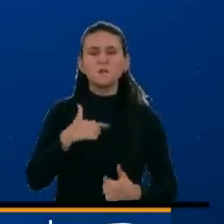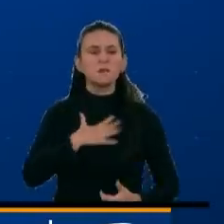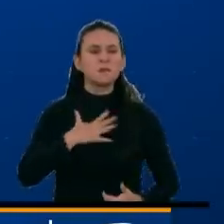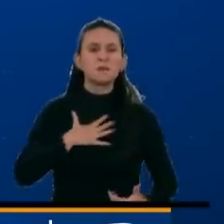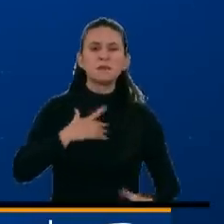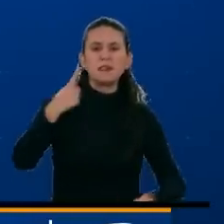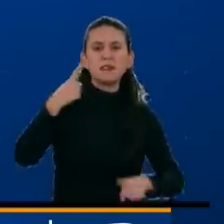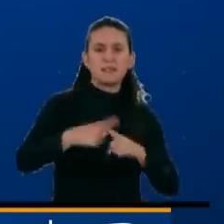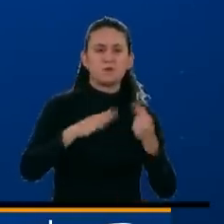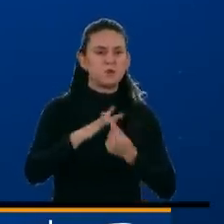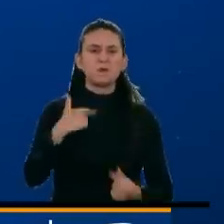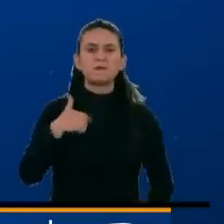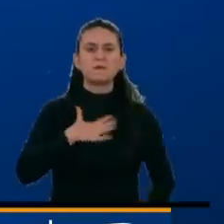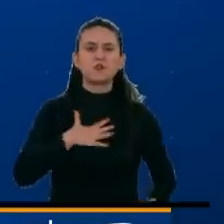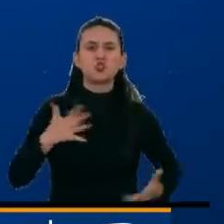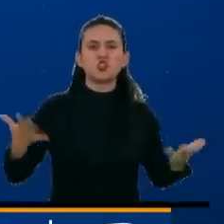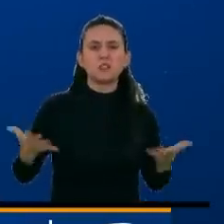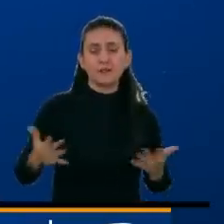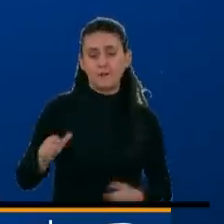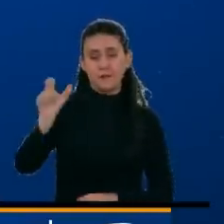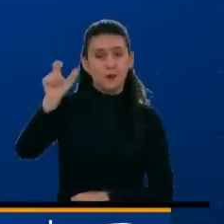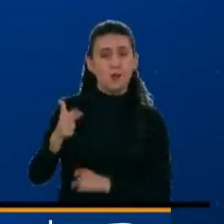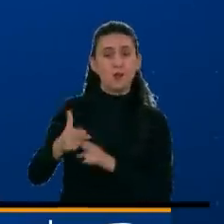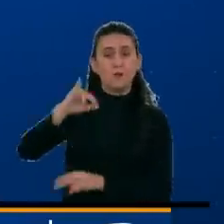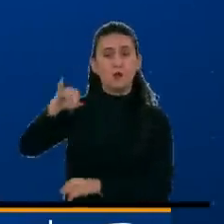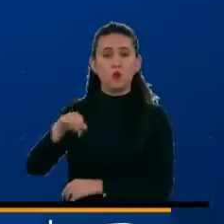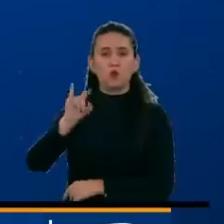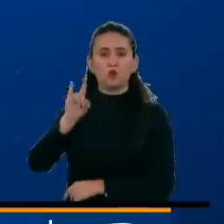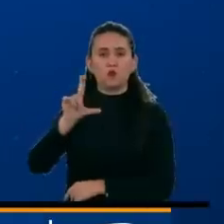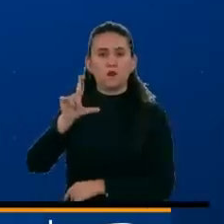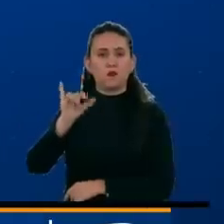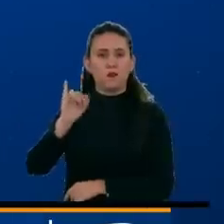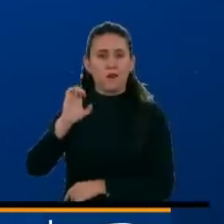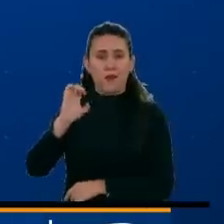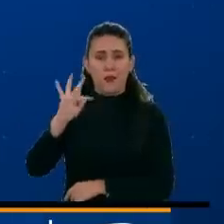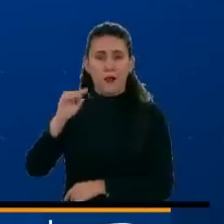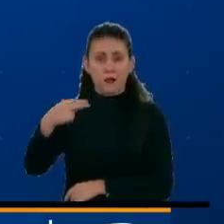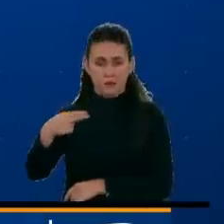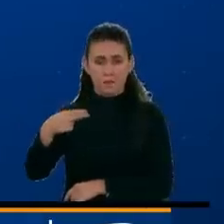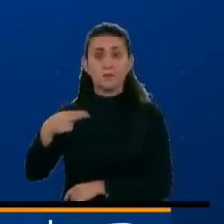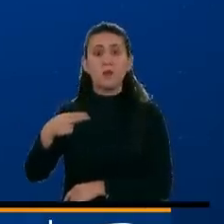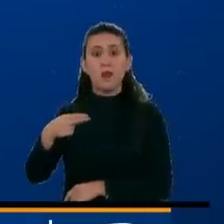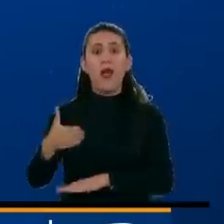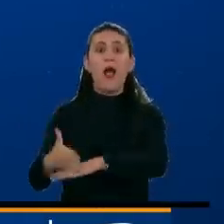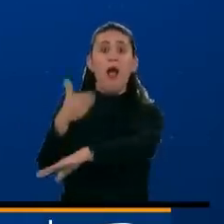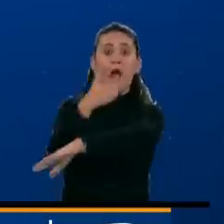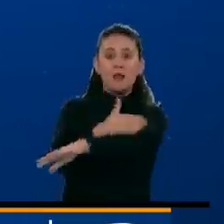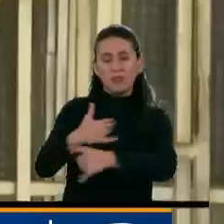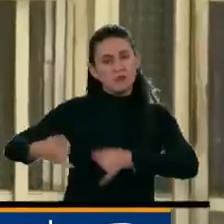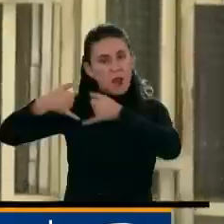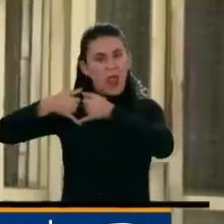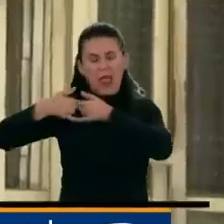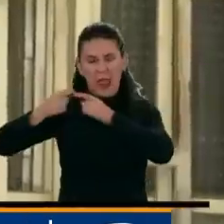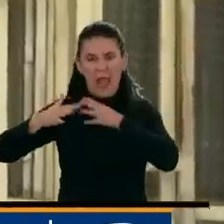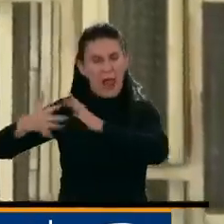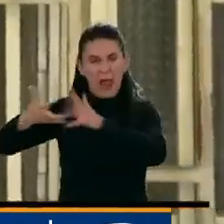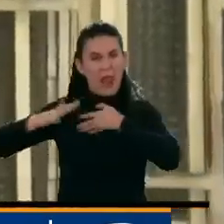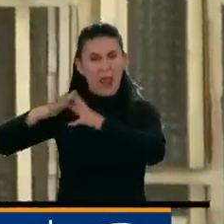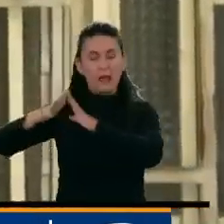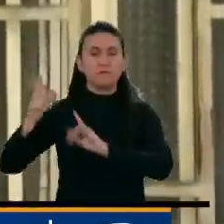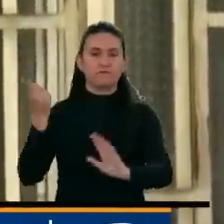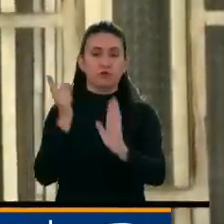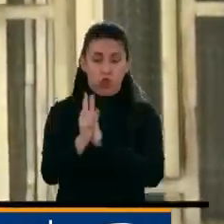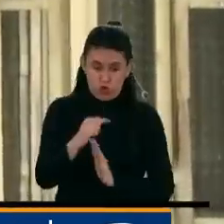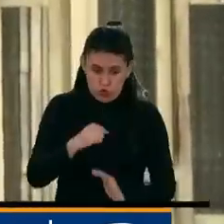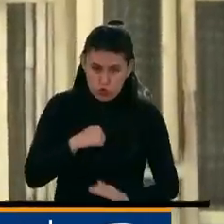ex compañera sentimental identificada como Juliette Chamorro ostos con quien horas Antes había tenido un altercado claro yo estaba